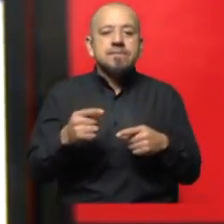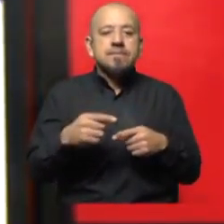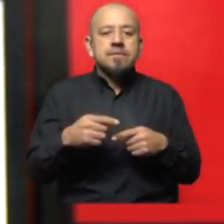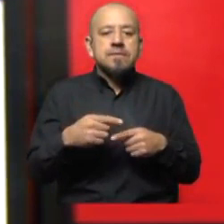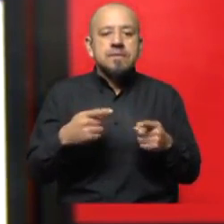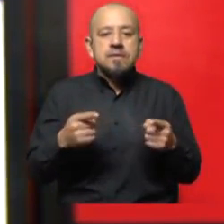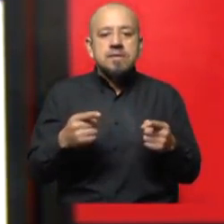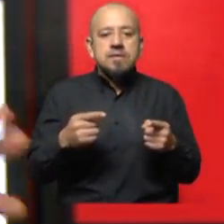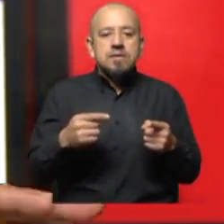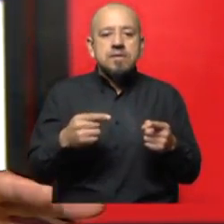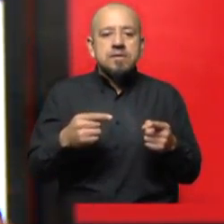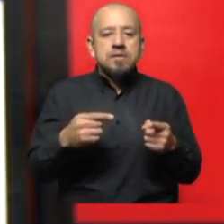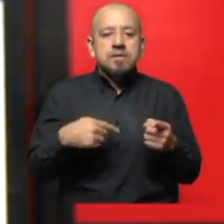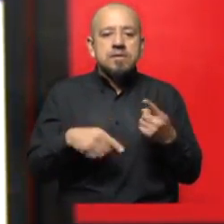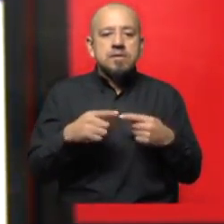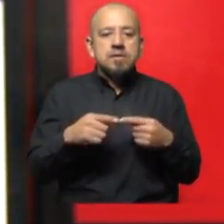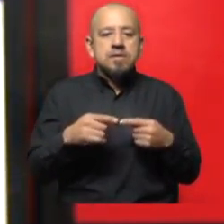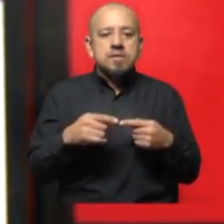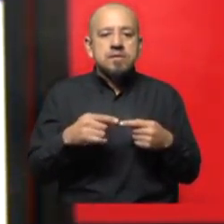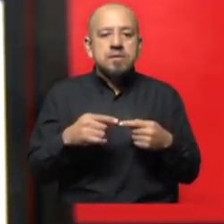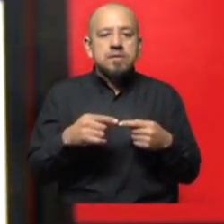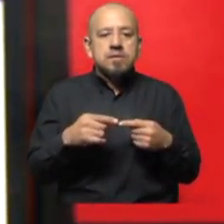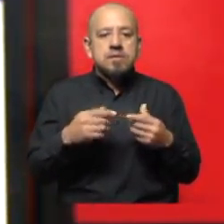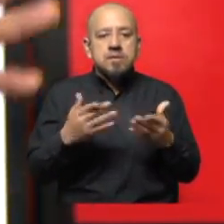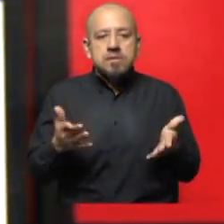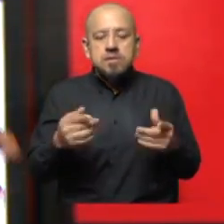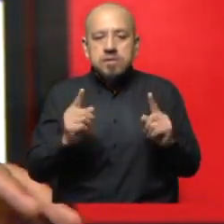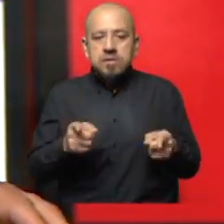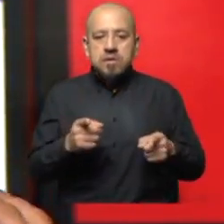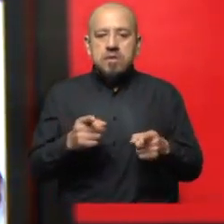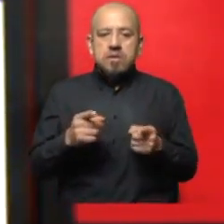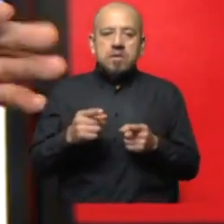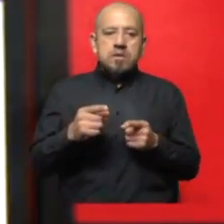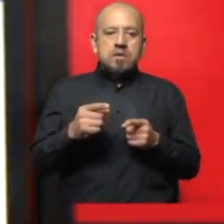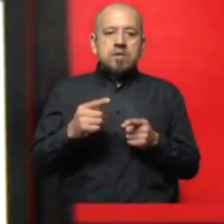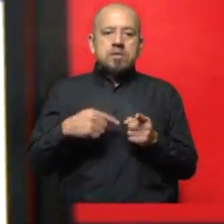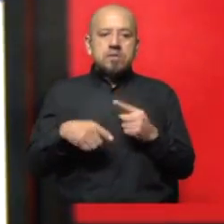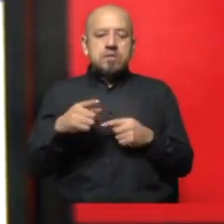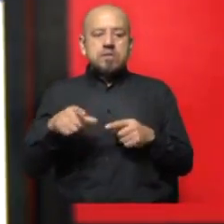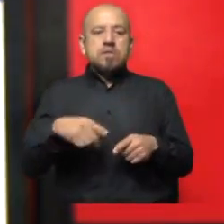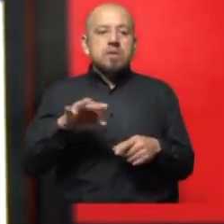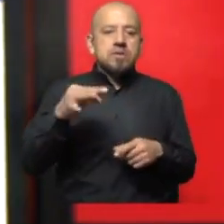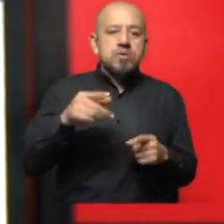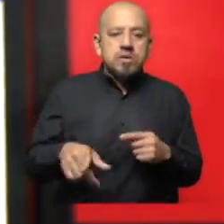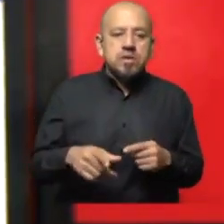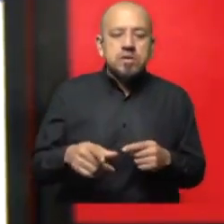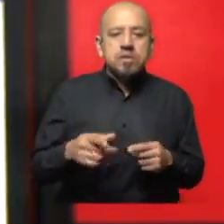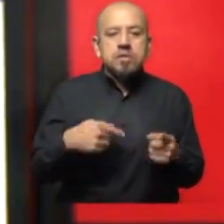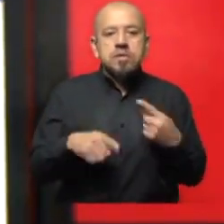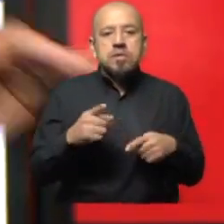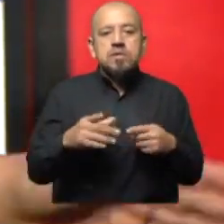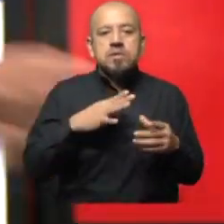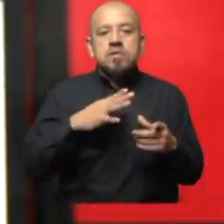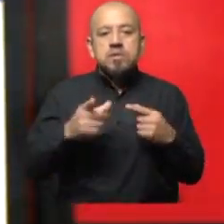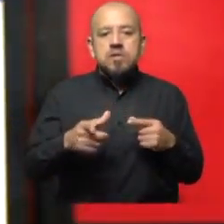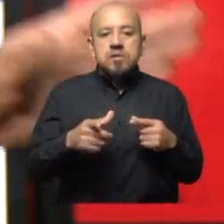alucinante y traicionada vida y está para mí también el fuerte cuando estaba sola cuando se acabe la sola que tienes que